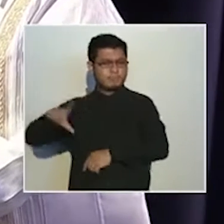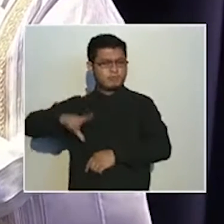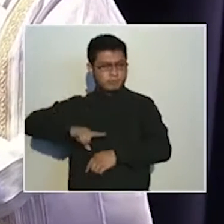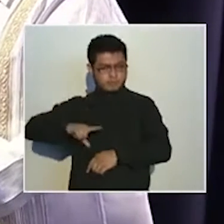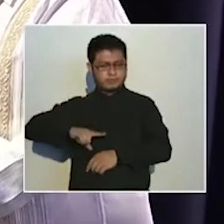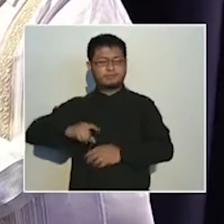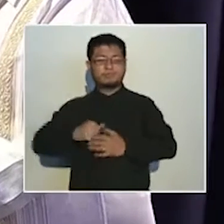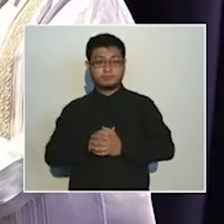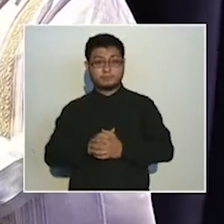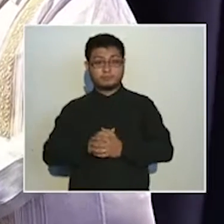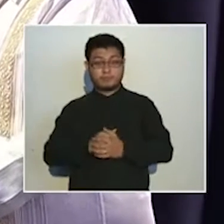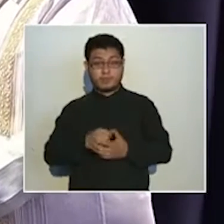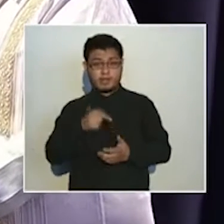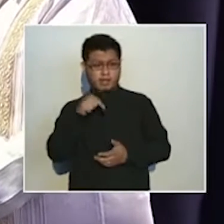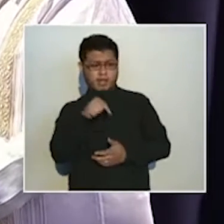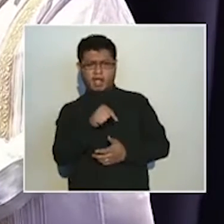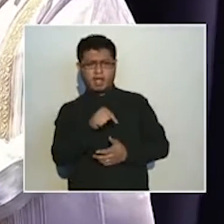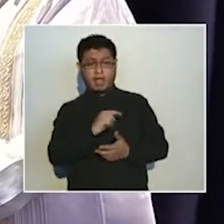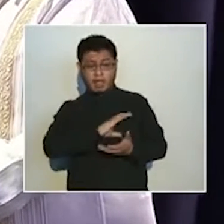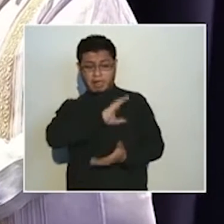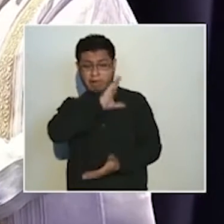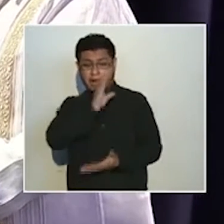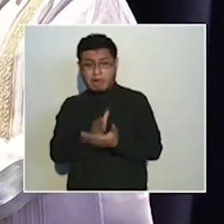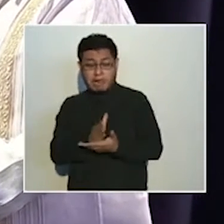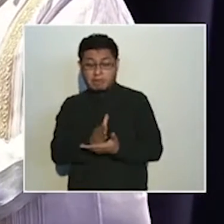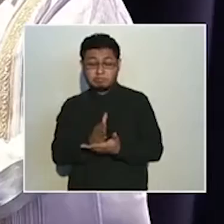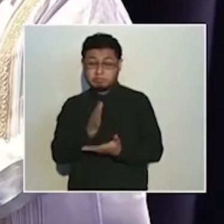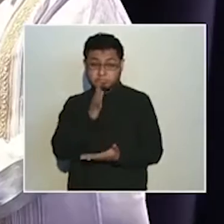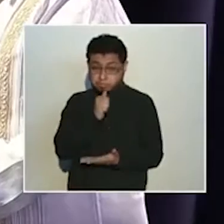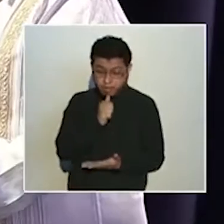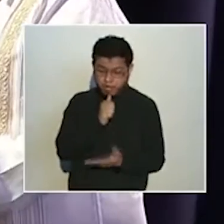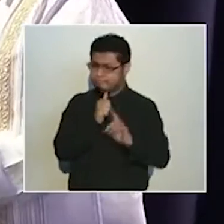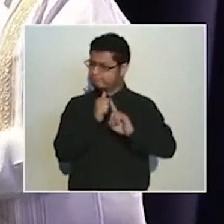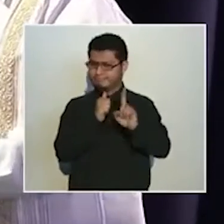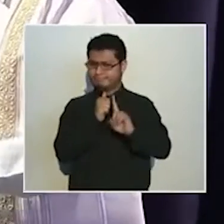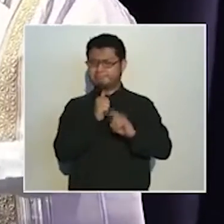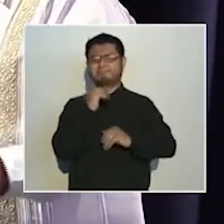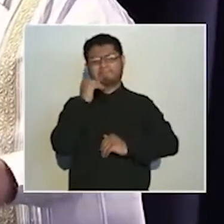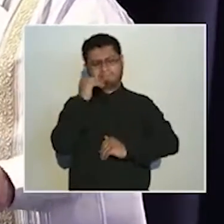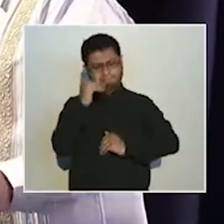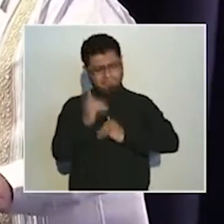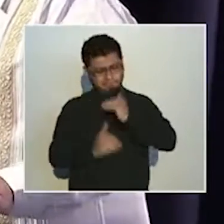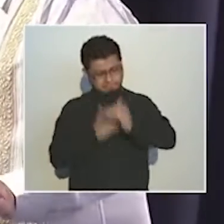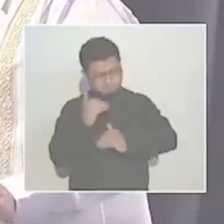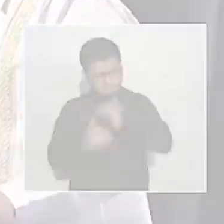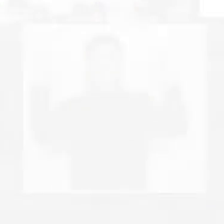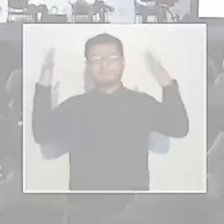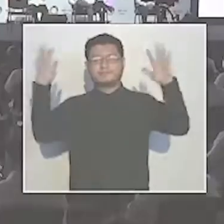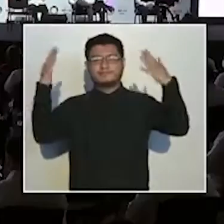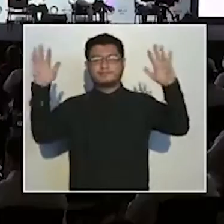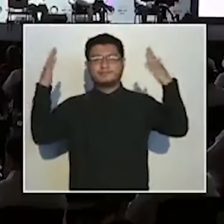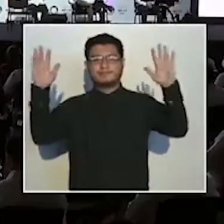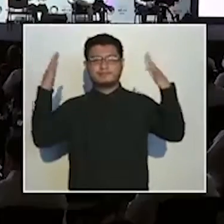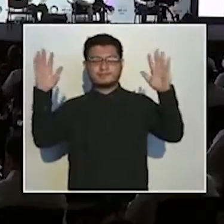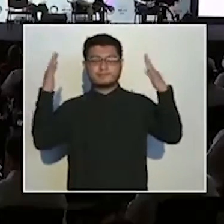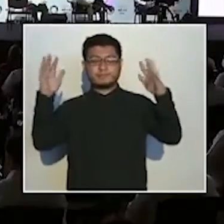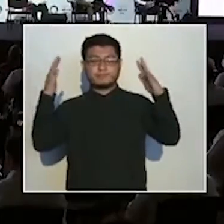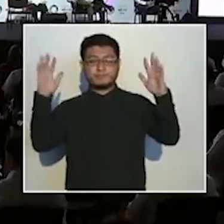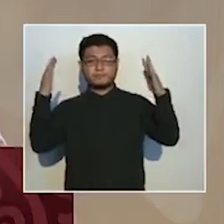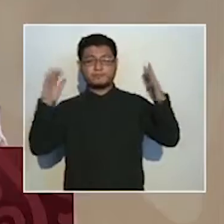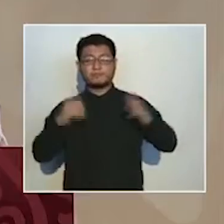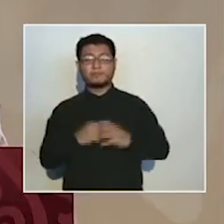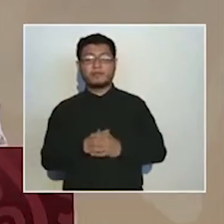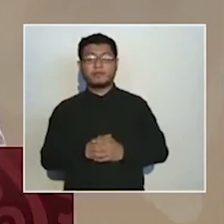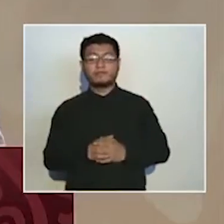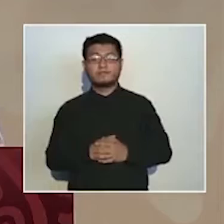Por ello, no se tocó fondo y se conservó la paz social y la estabilidad económica. El secretario de Turismo Miguel